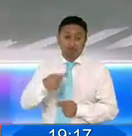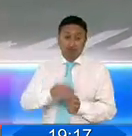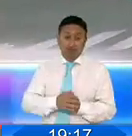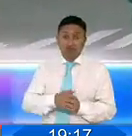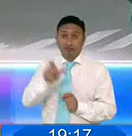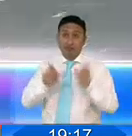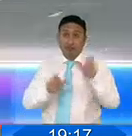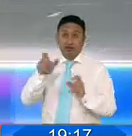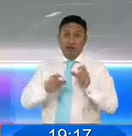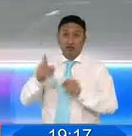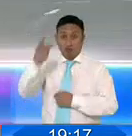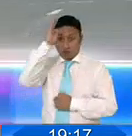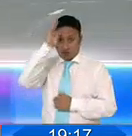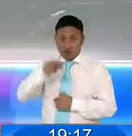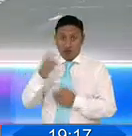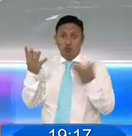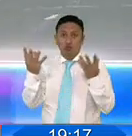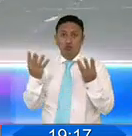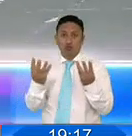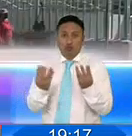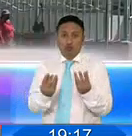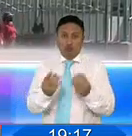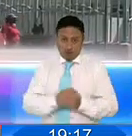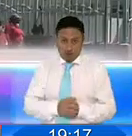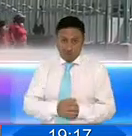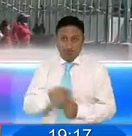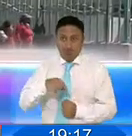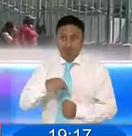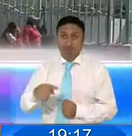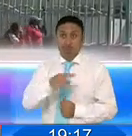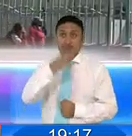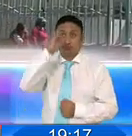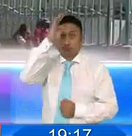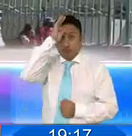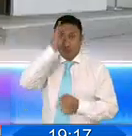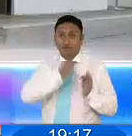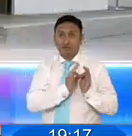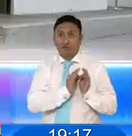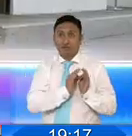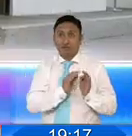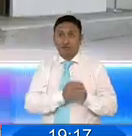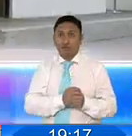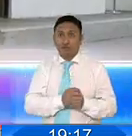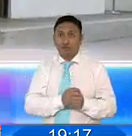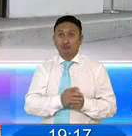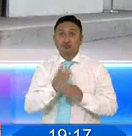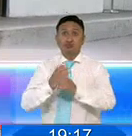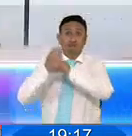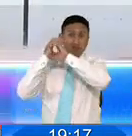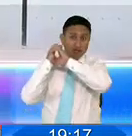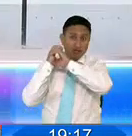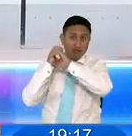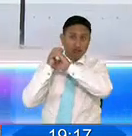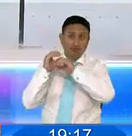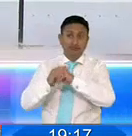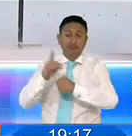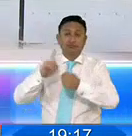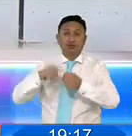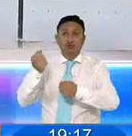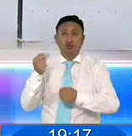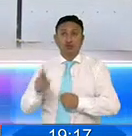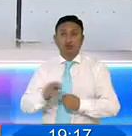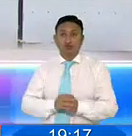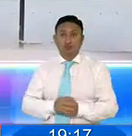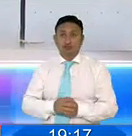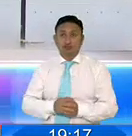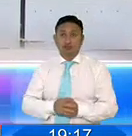en los exteriores de las casas de salud de la capital. Así lucía el Hospital de Calderón, el de San Francisco y el IES Quito Sur.